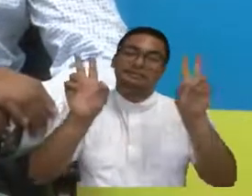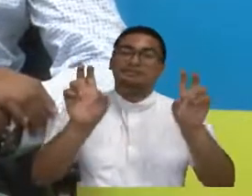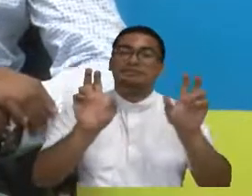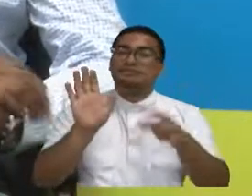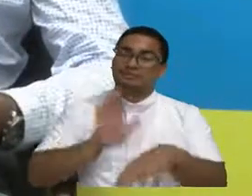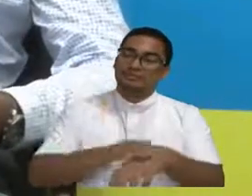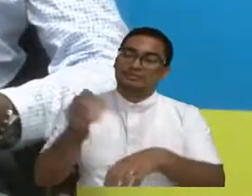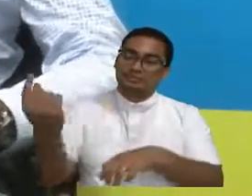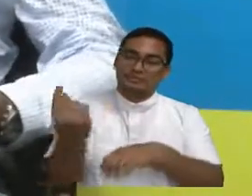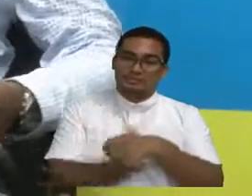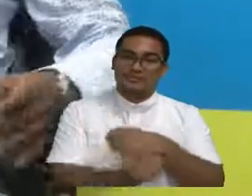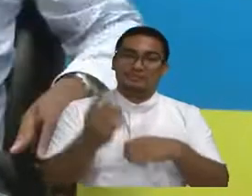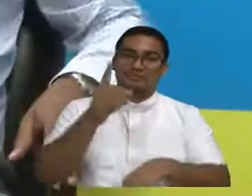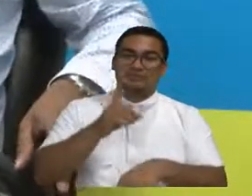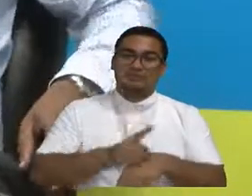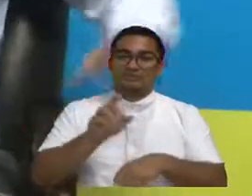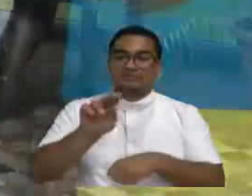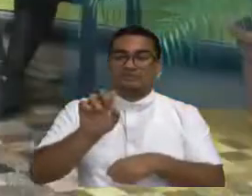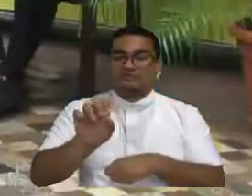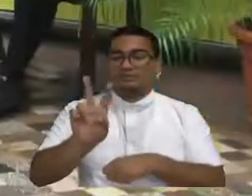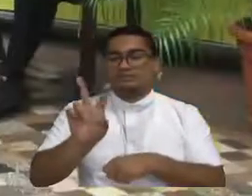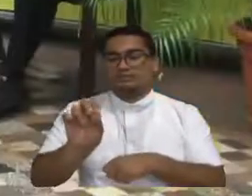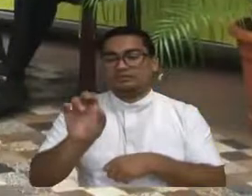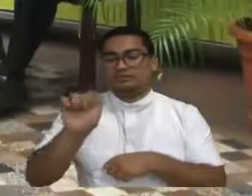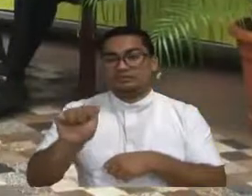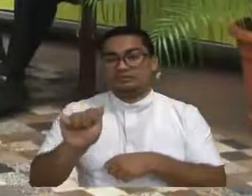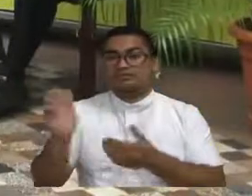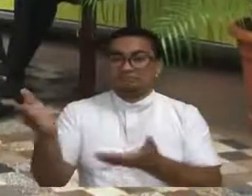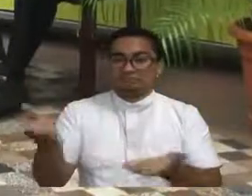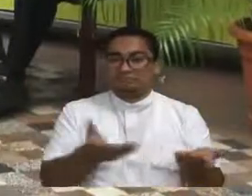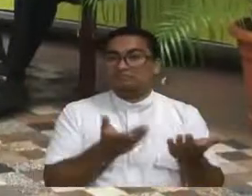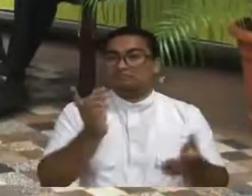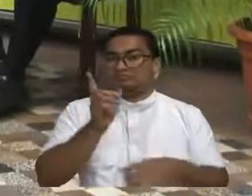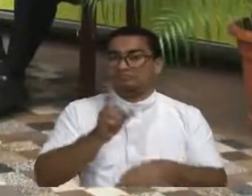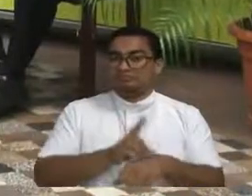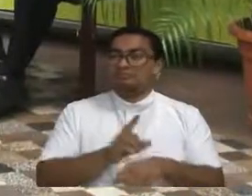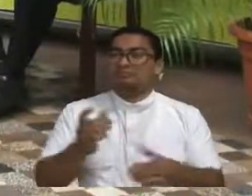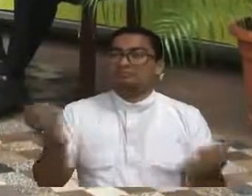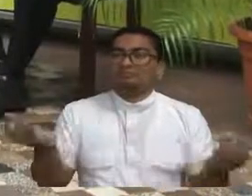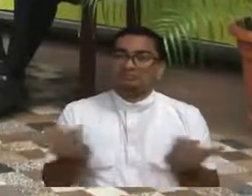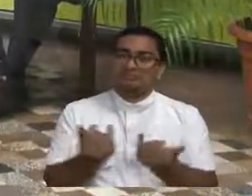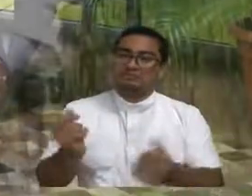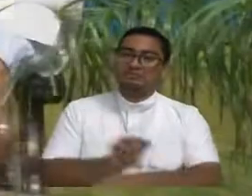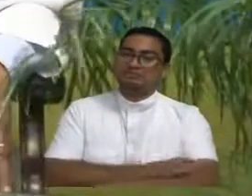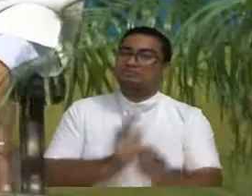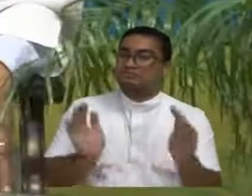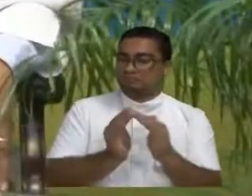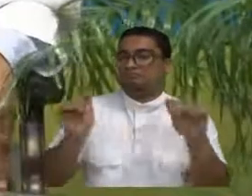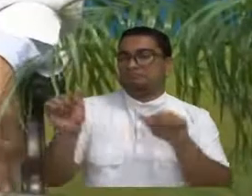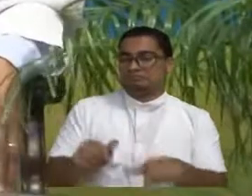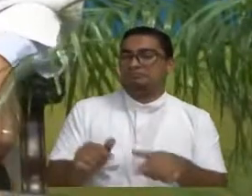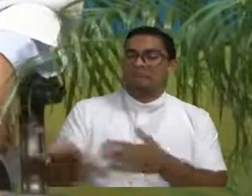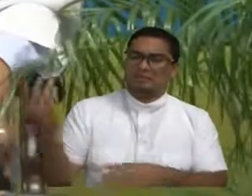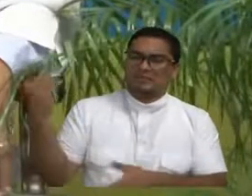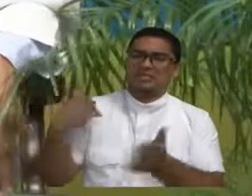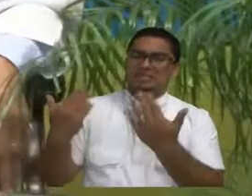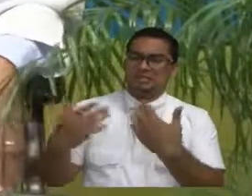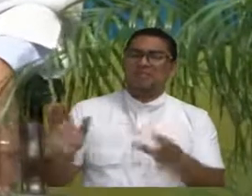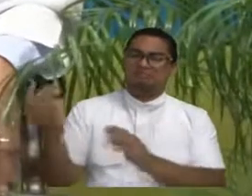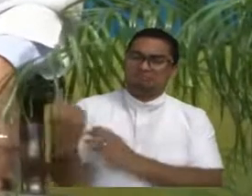hemos invitado al doctor Novoa. Así que, bienvenido, doctor. Siéntese como en su casa. Gracias. Ya lo hemos tenido varias veces. Así